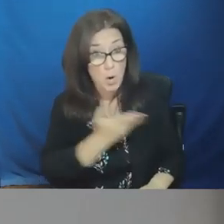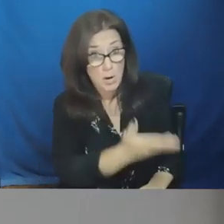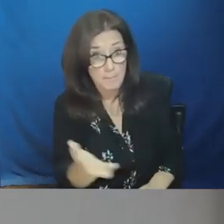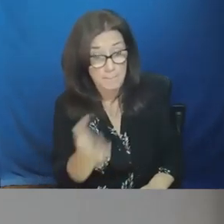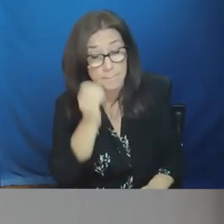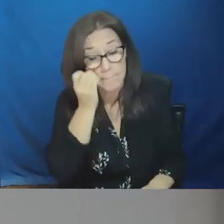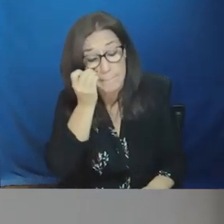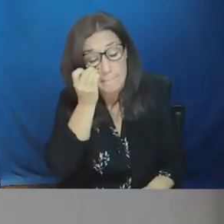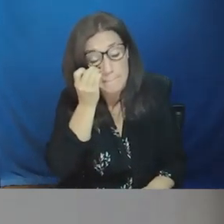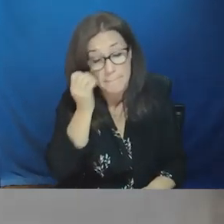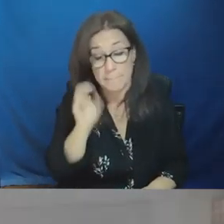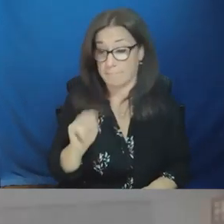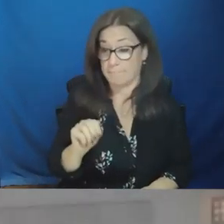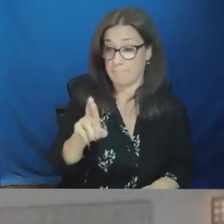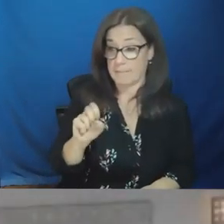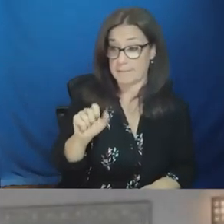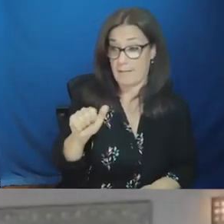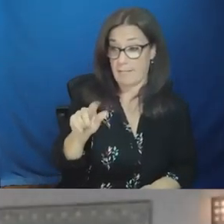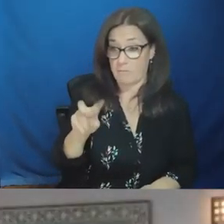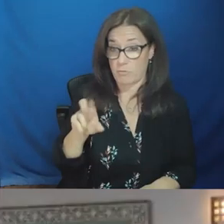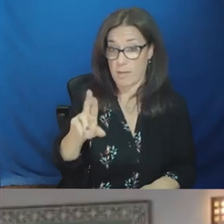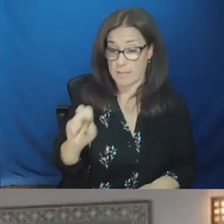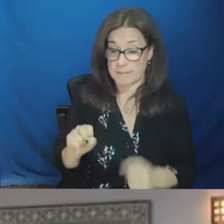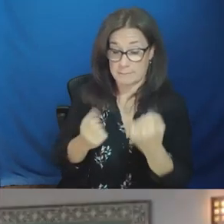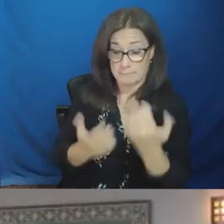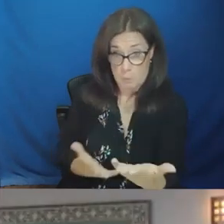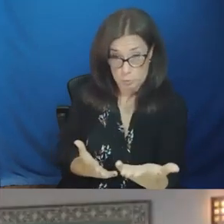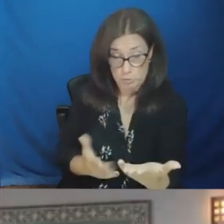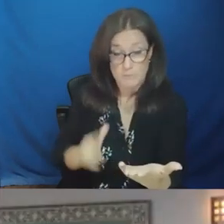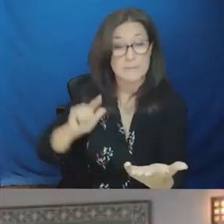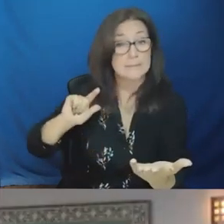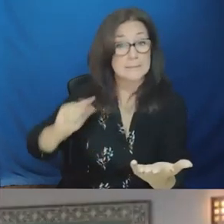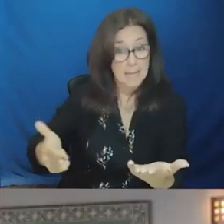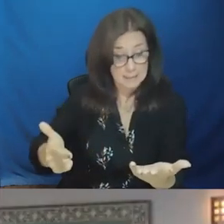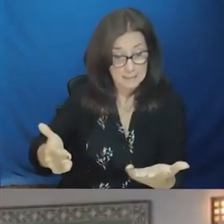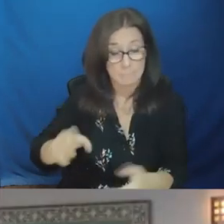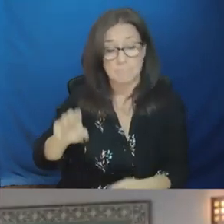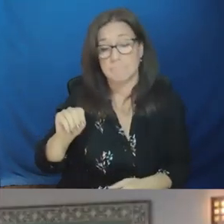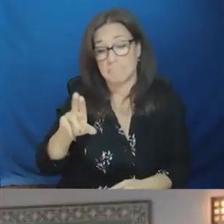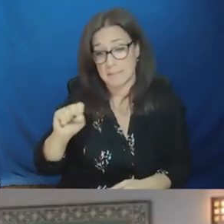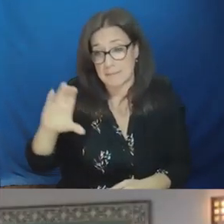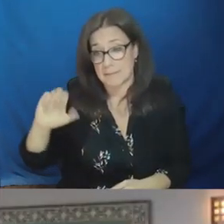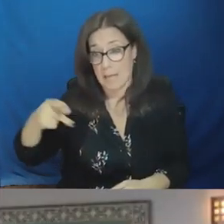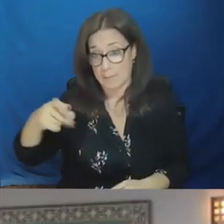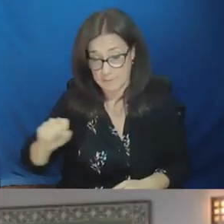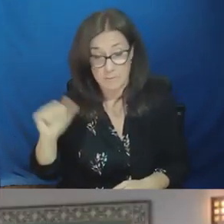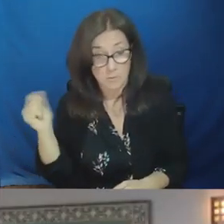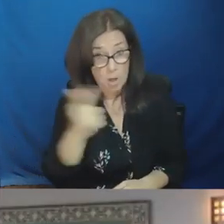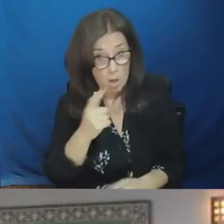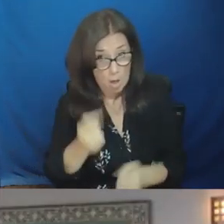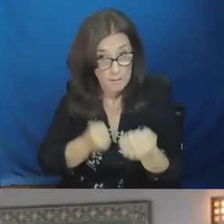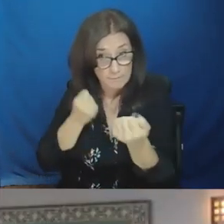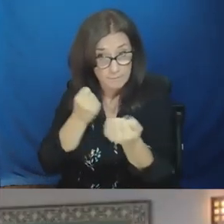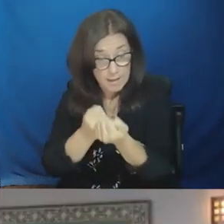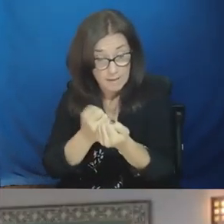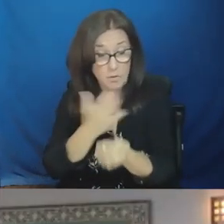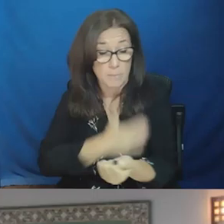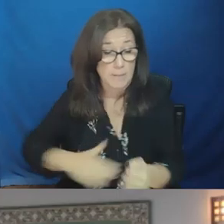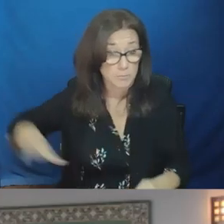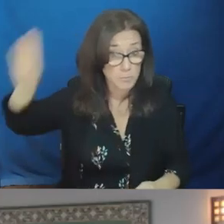ser aprobado y me gustaría recibir la emoción de una de mis compañeras colegas la señora algar es